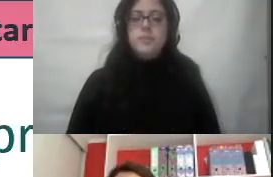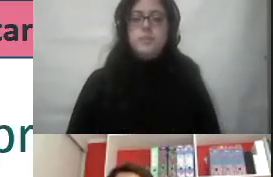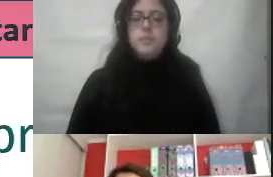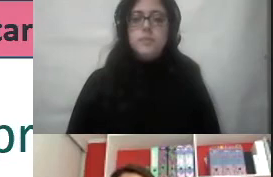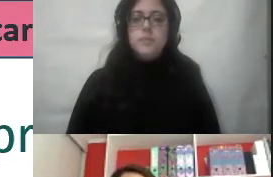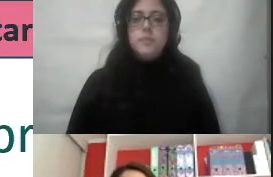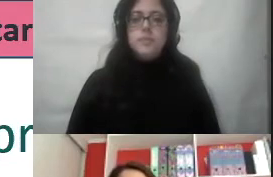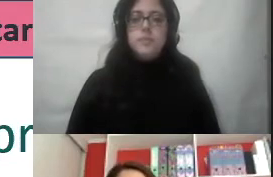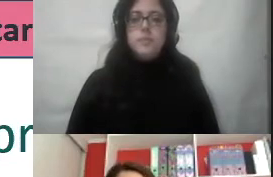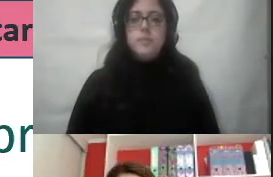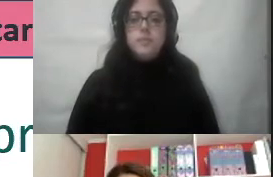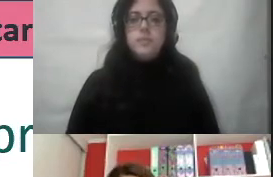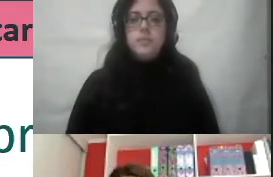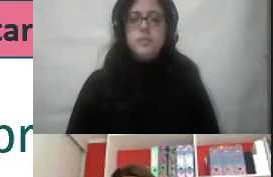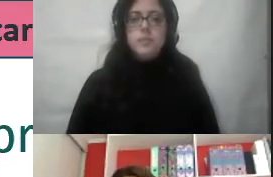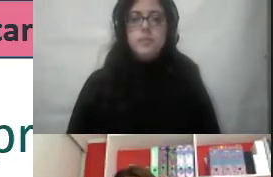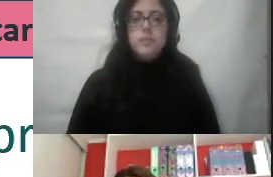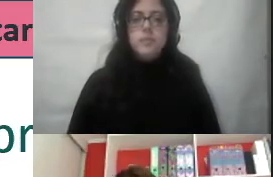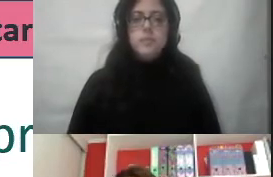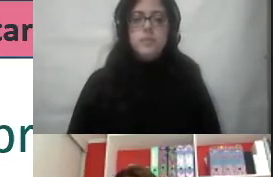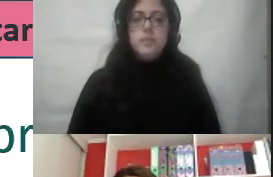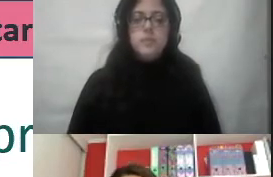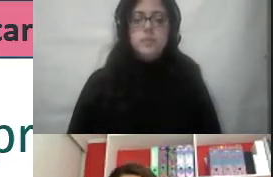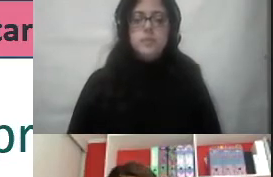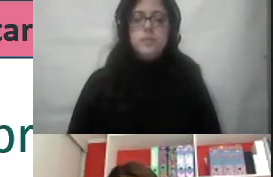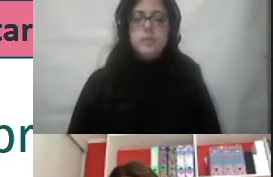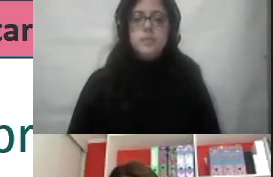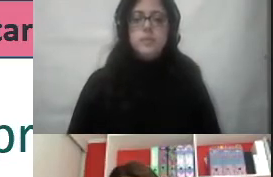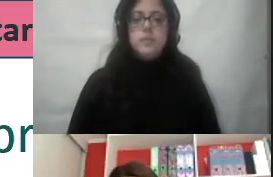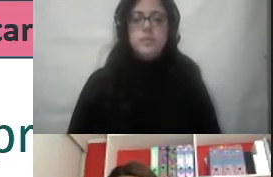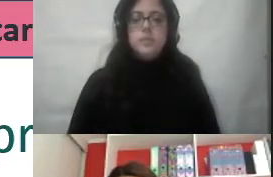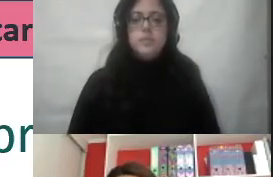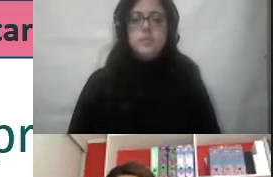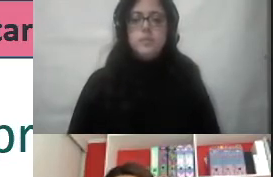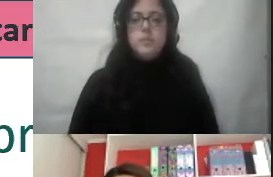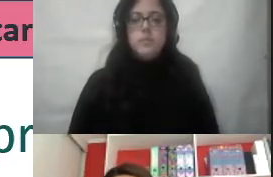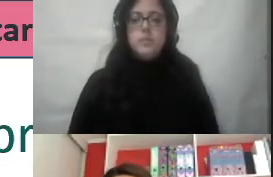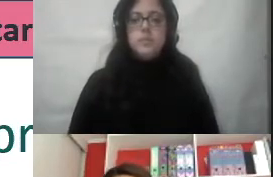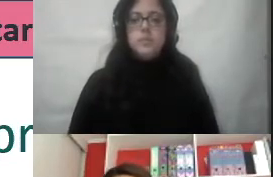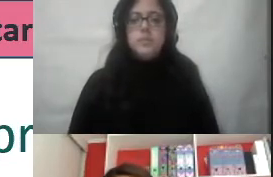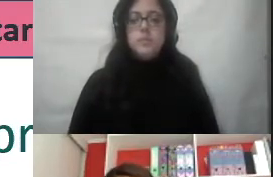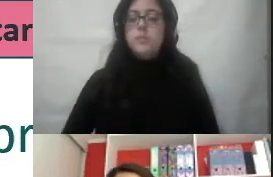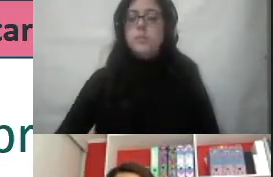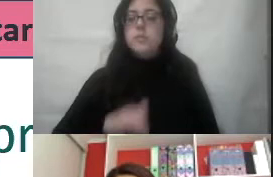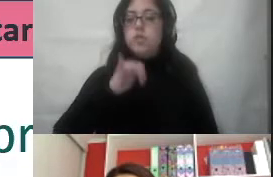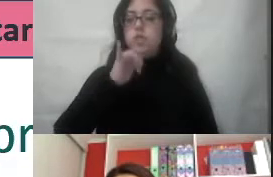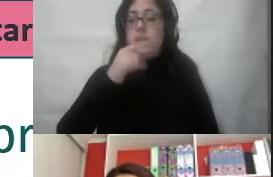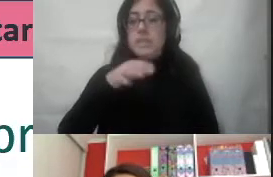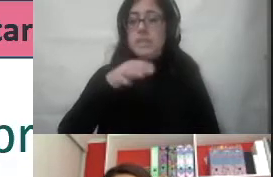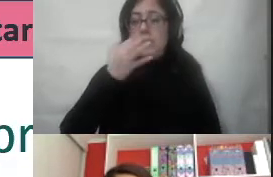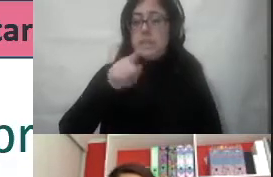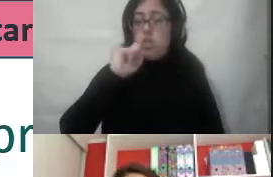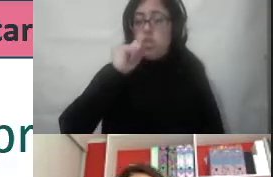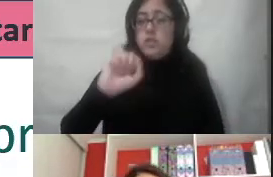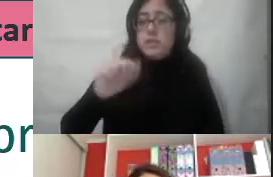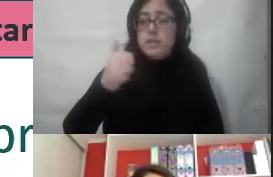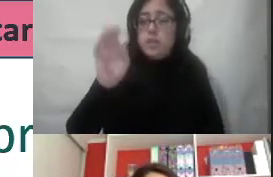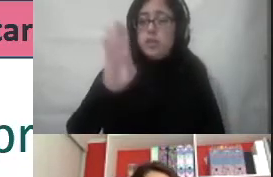Continúa, Nicole. Solo decir, no sé si lo dijeron Priscila, que eso corresponde a sexto básico. Sí, lo dije, sexto básico.